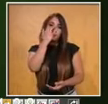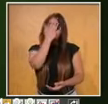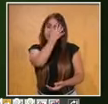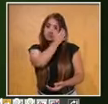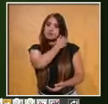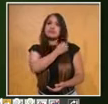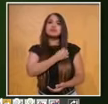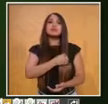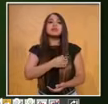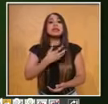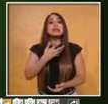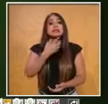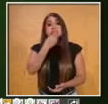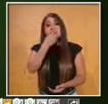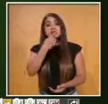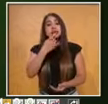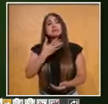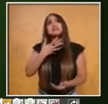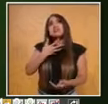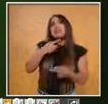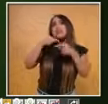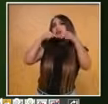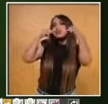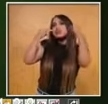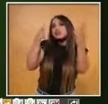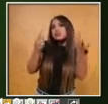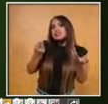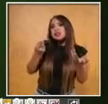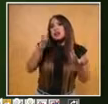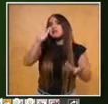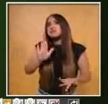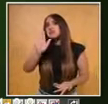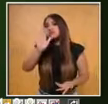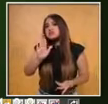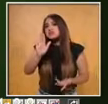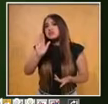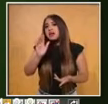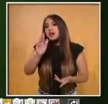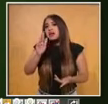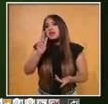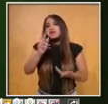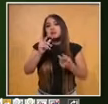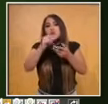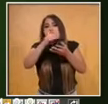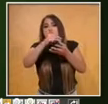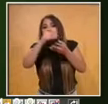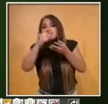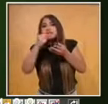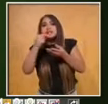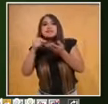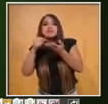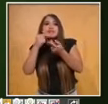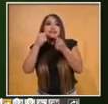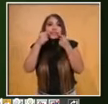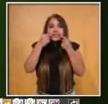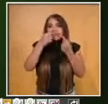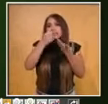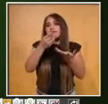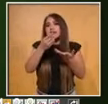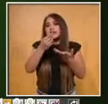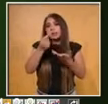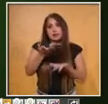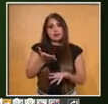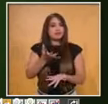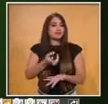una sonrisa como perlas. Y no se refiere a que tenga perlas en los dientes, ¿o sí? Claro que no,